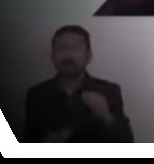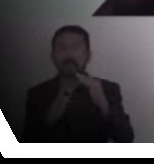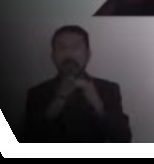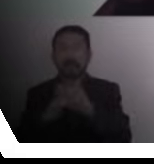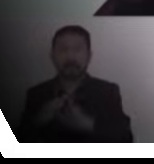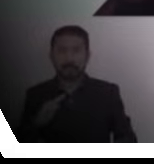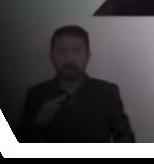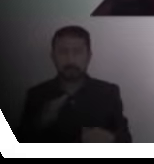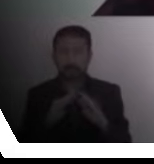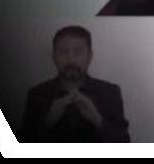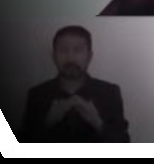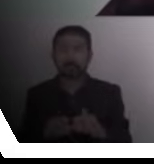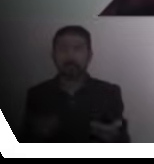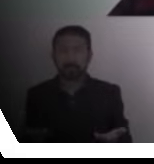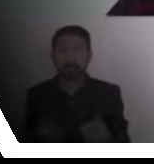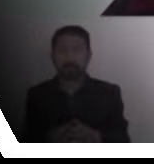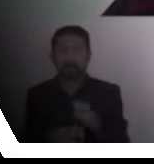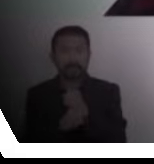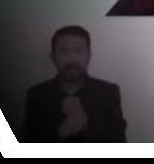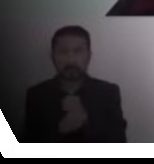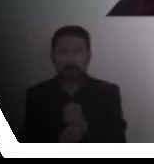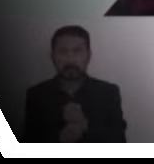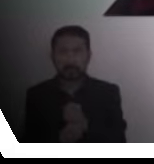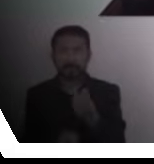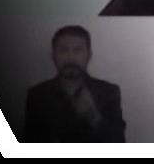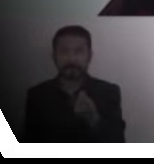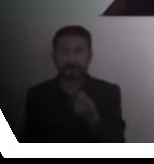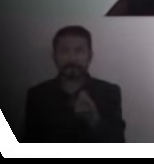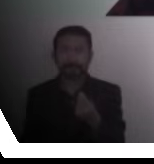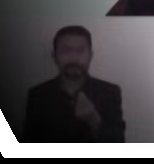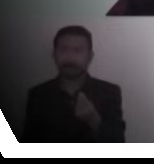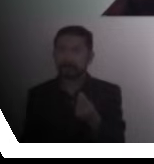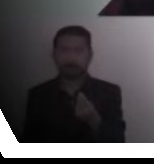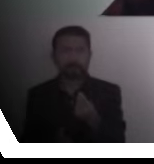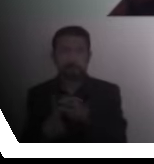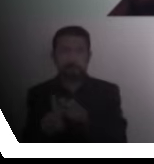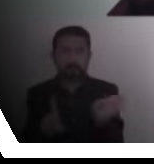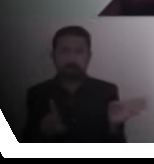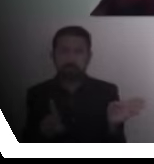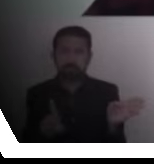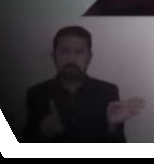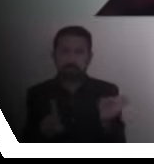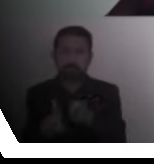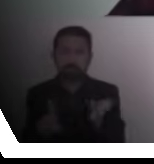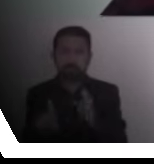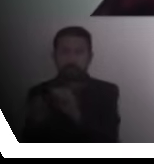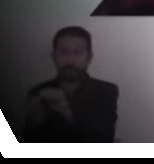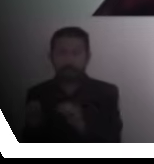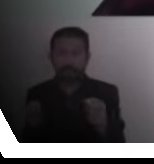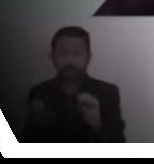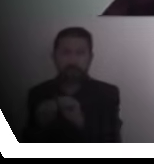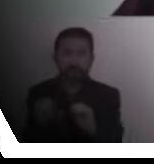ejecutivo incluso para asegurarnos que el dinero no se va a estar moviendo Endo de una